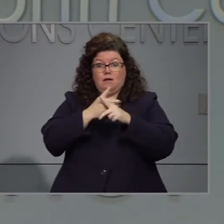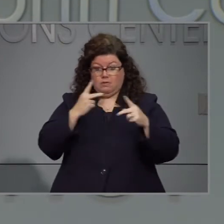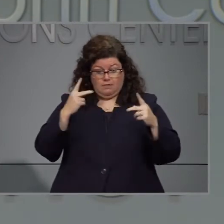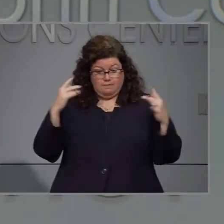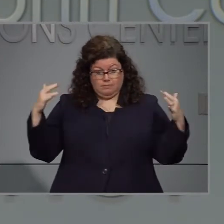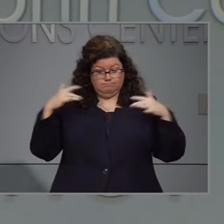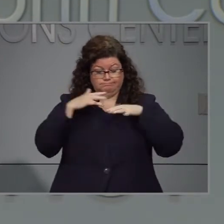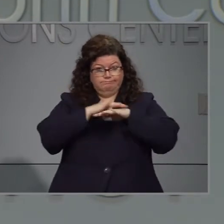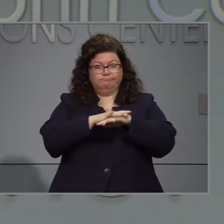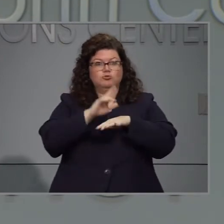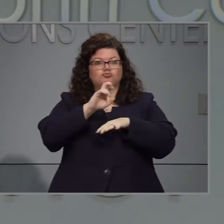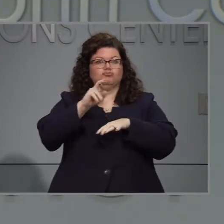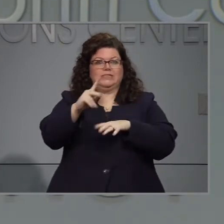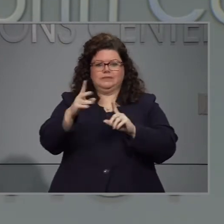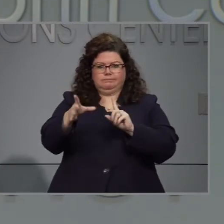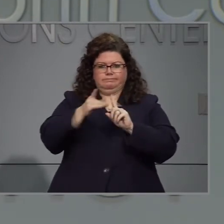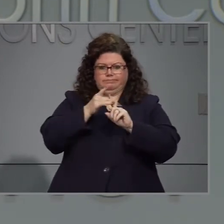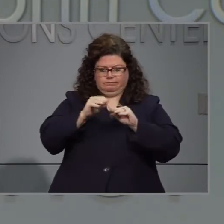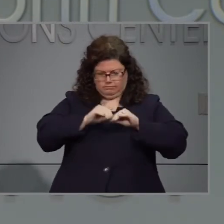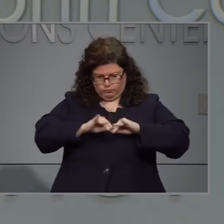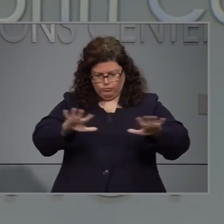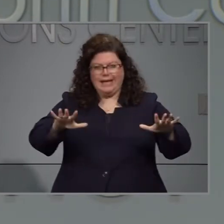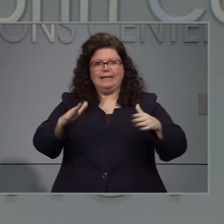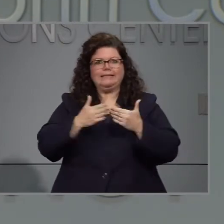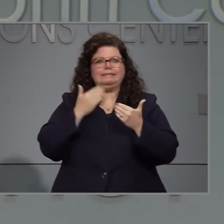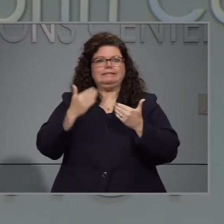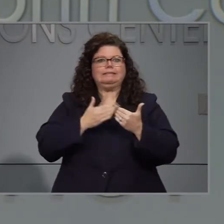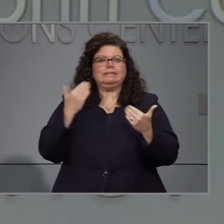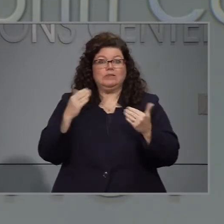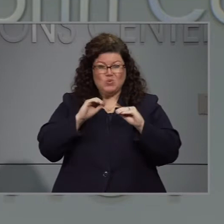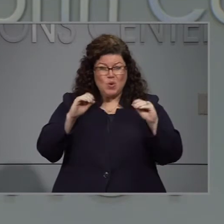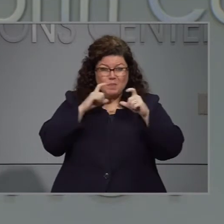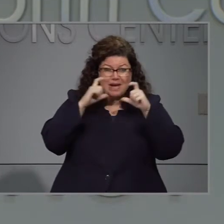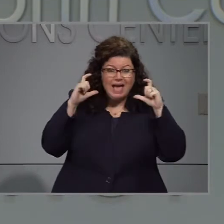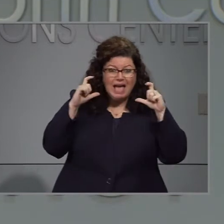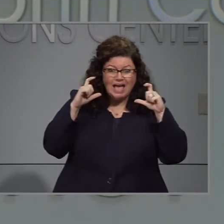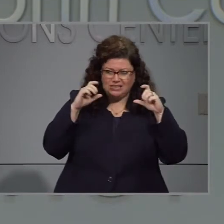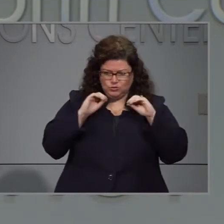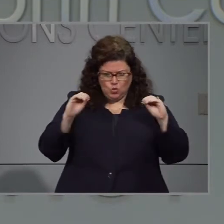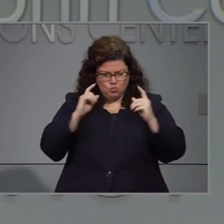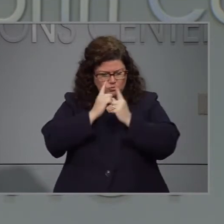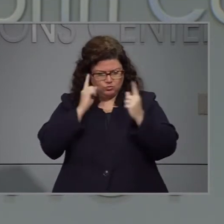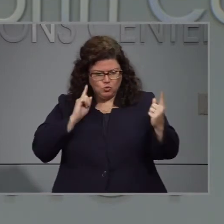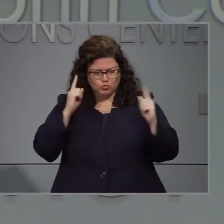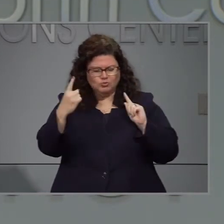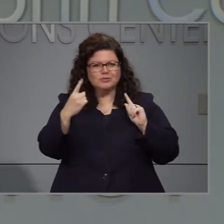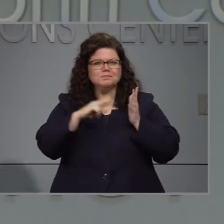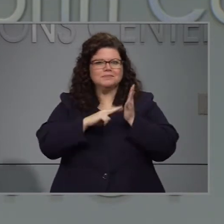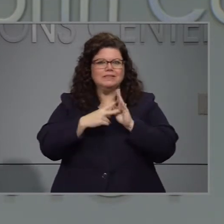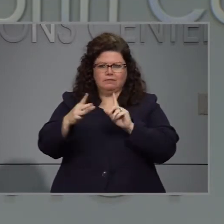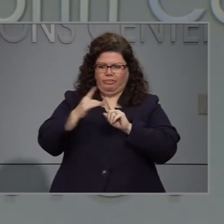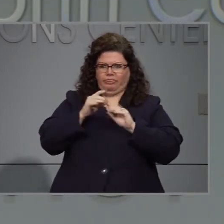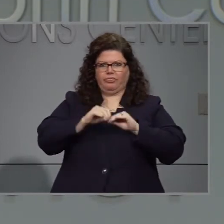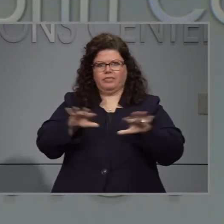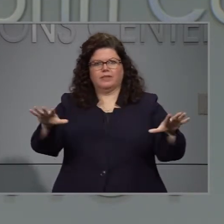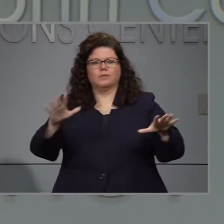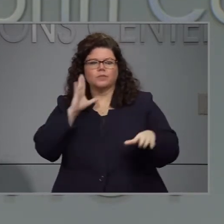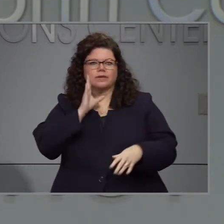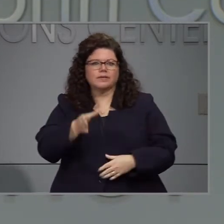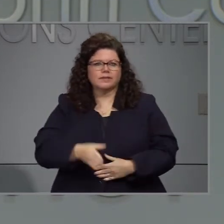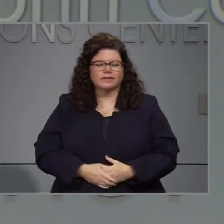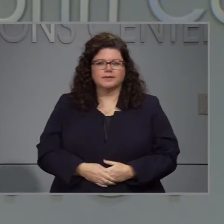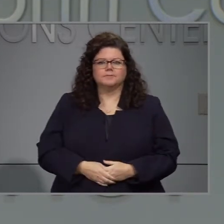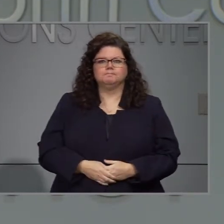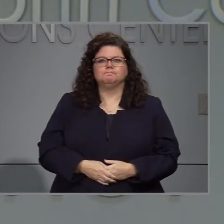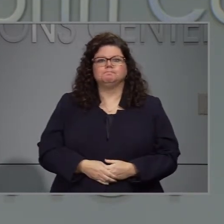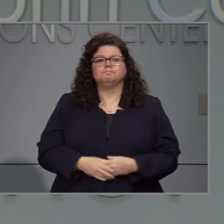va a decir a cualquier persona que si tienen este tipo de reuniones se puede propagar el virus si no llevan la mascarilla ni